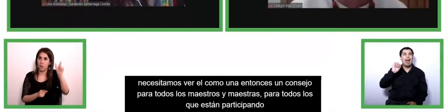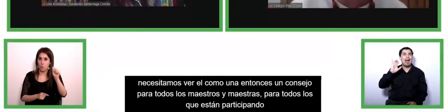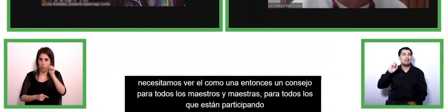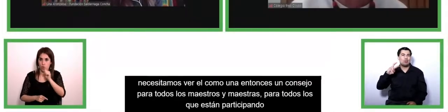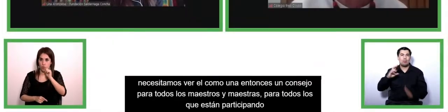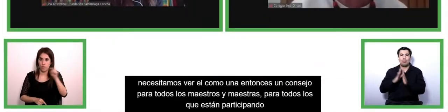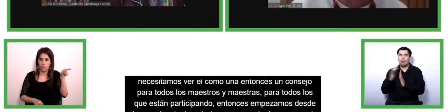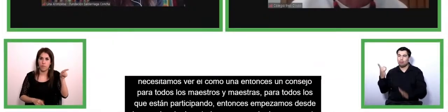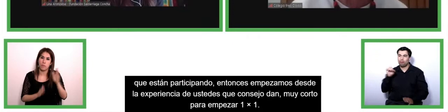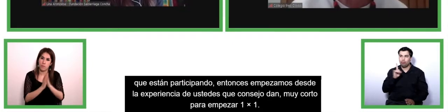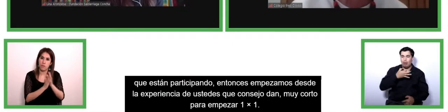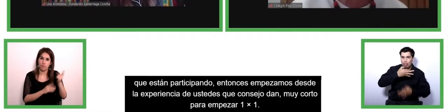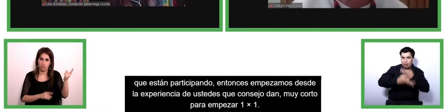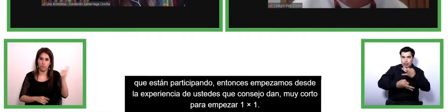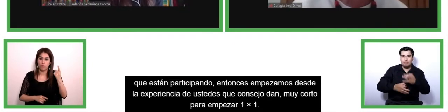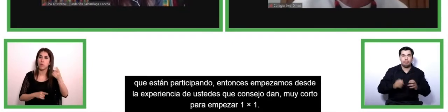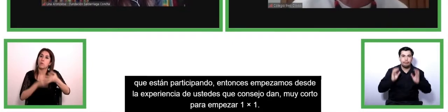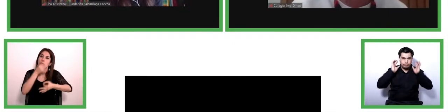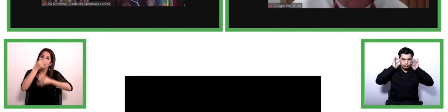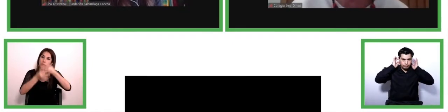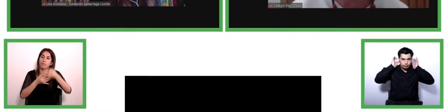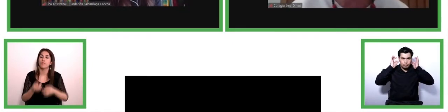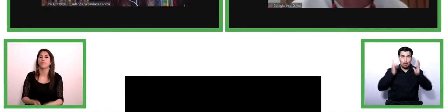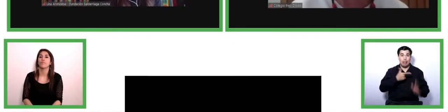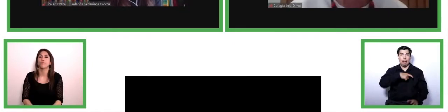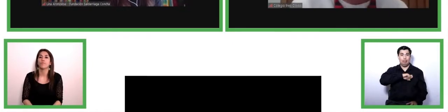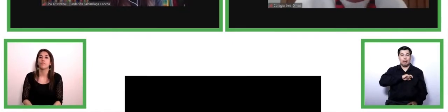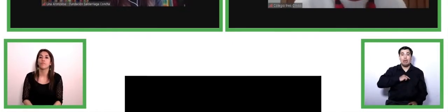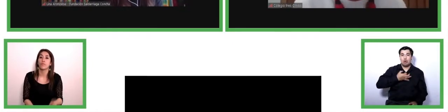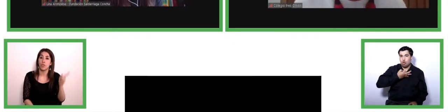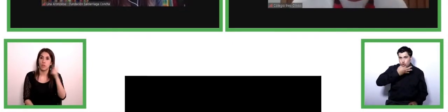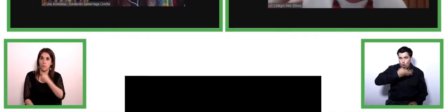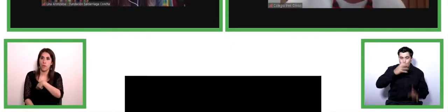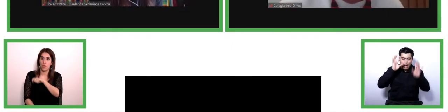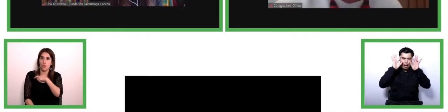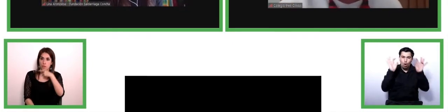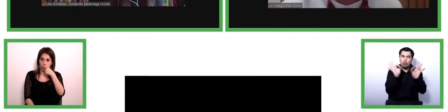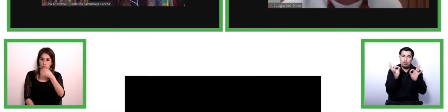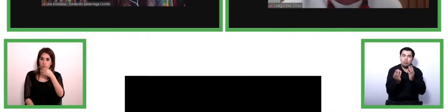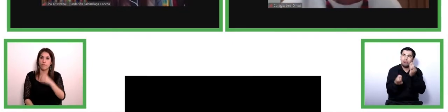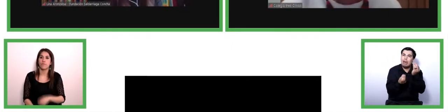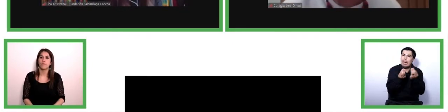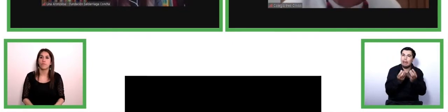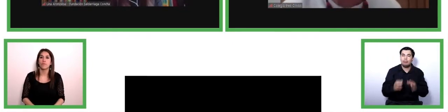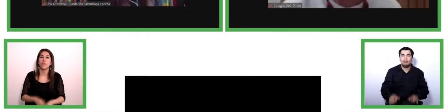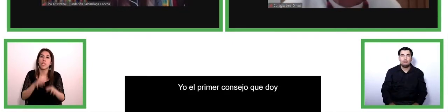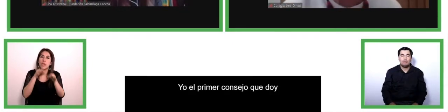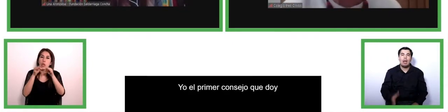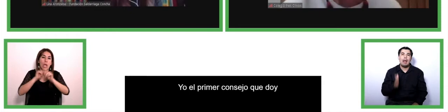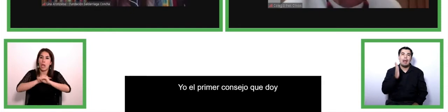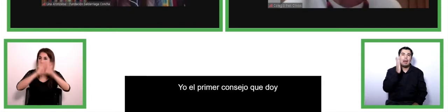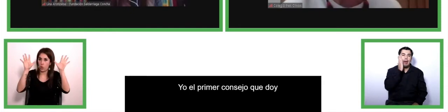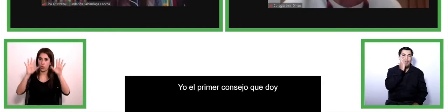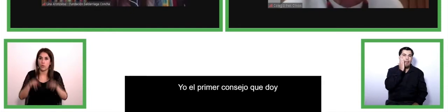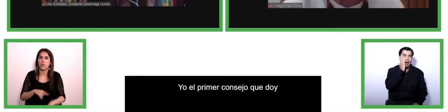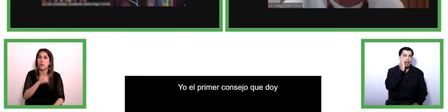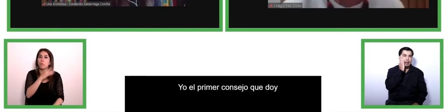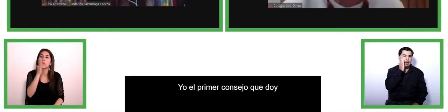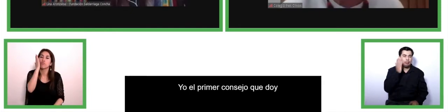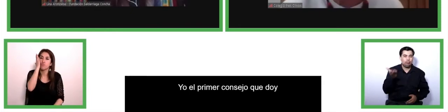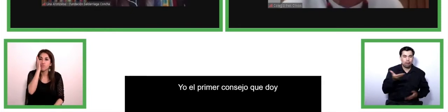Yo el primer consejo que doy es la empatía. O